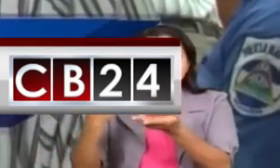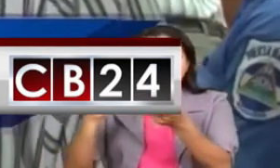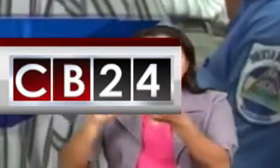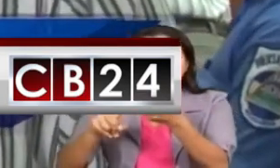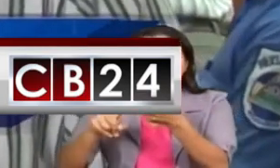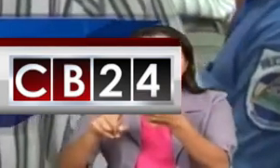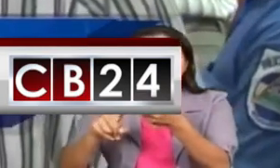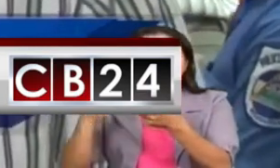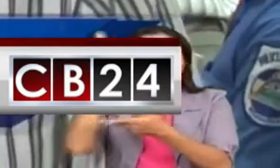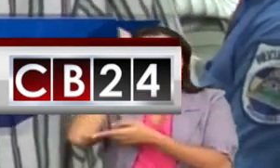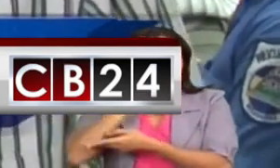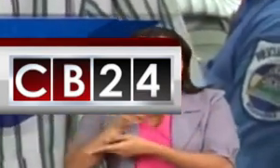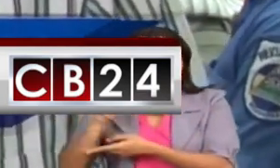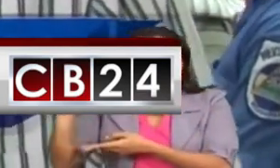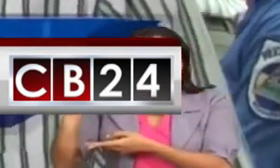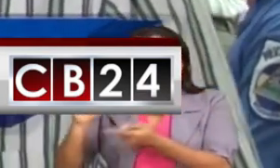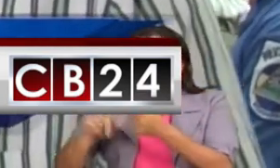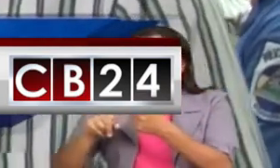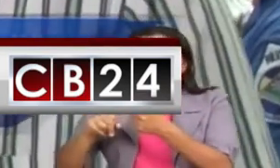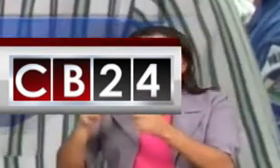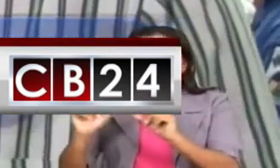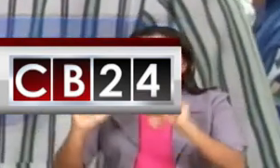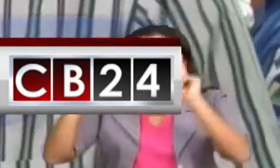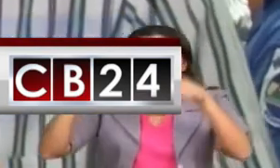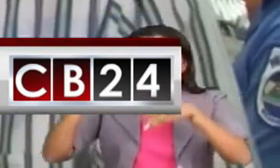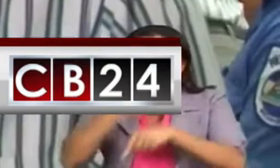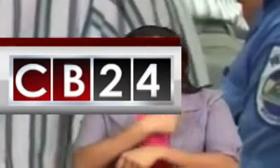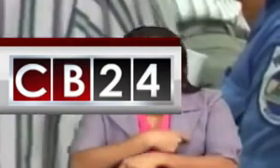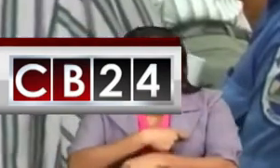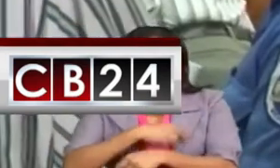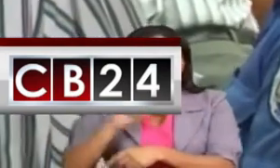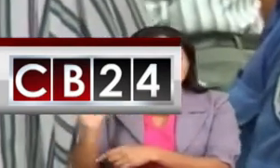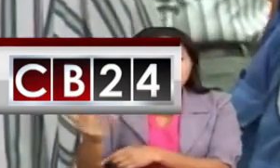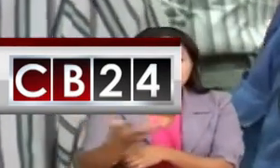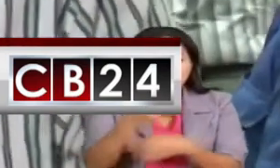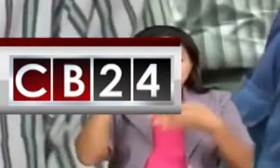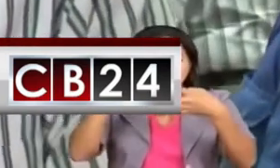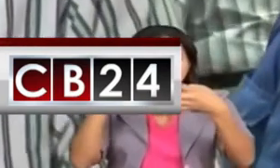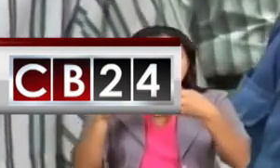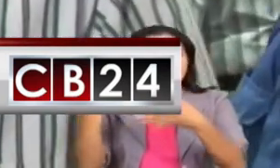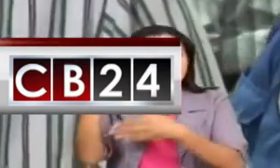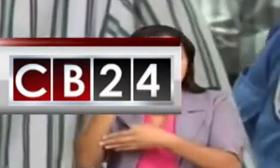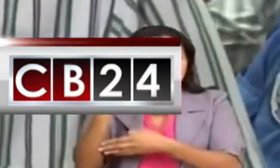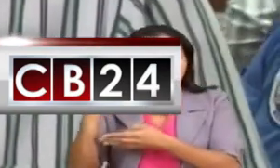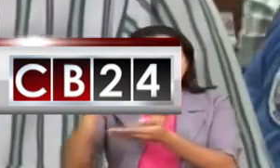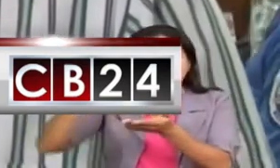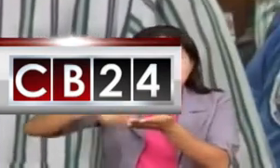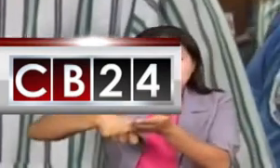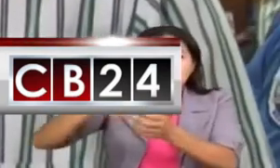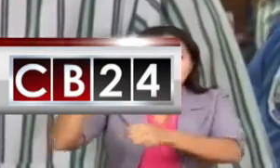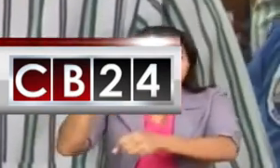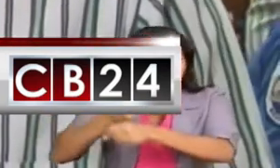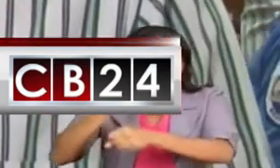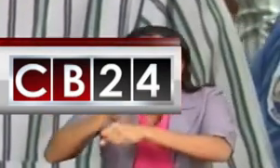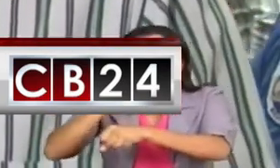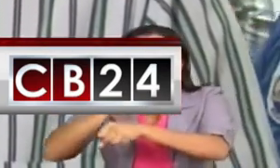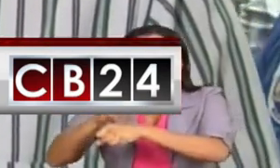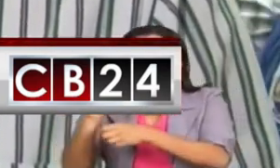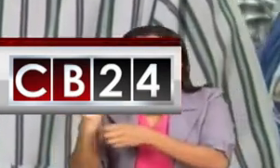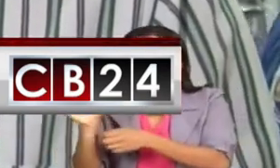para la universidad, para inscribirse a un colegio, es decir, para pedir un trabajo. La cédula es